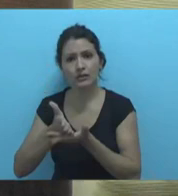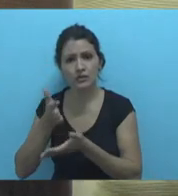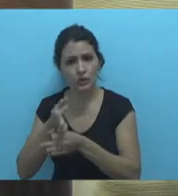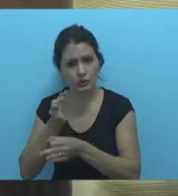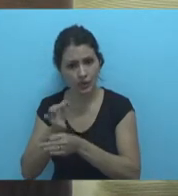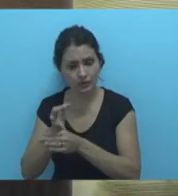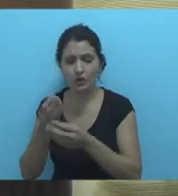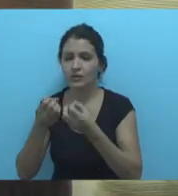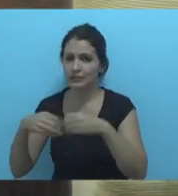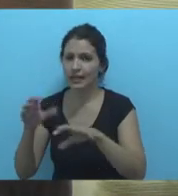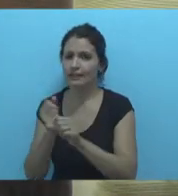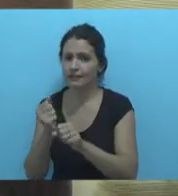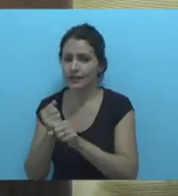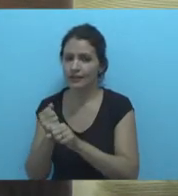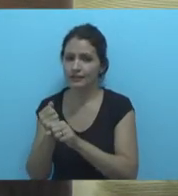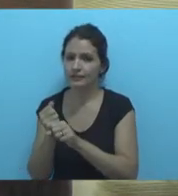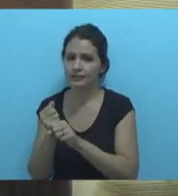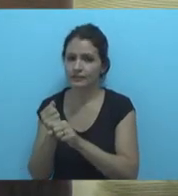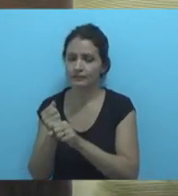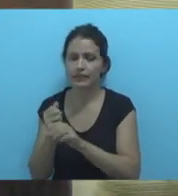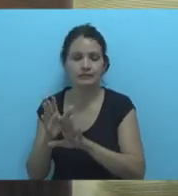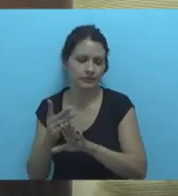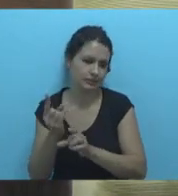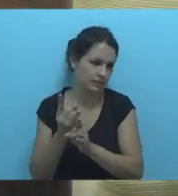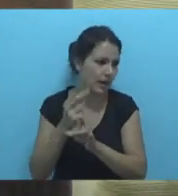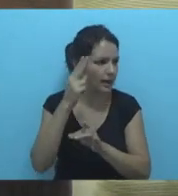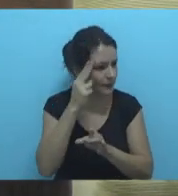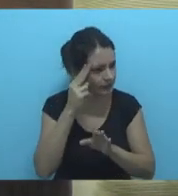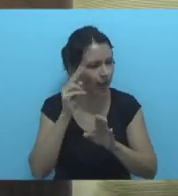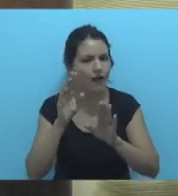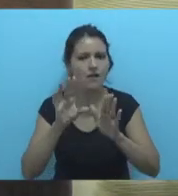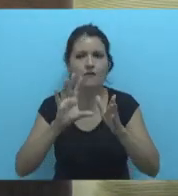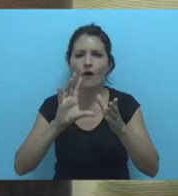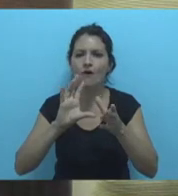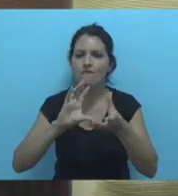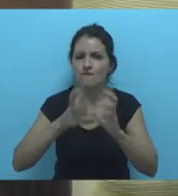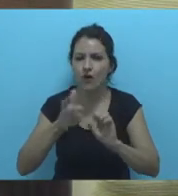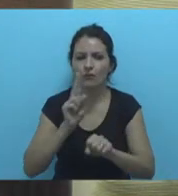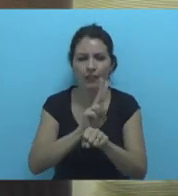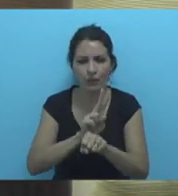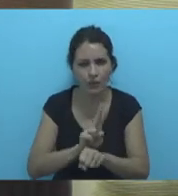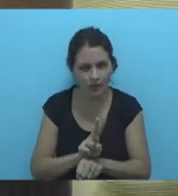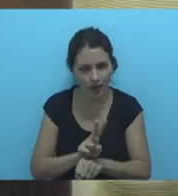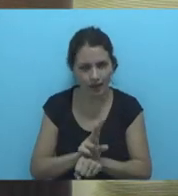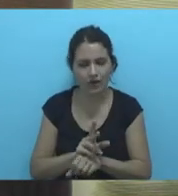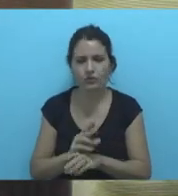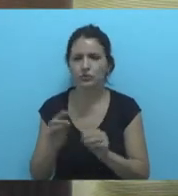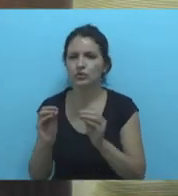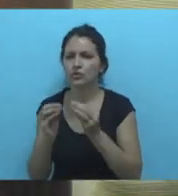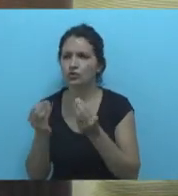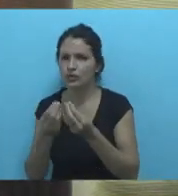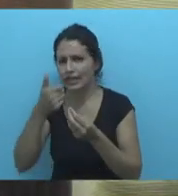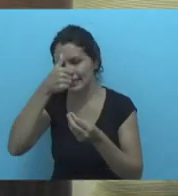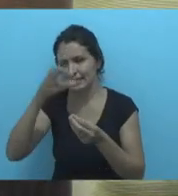que pueda retomar, obviamente, el ciclo electivo, cumpliendo con todos los protocolos del COVID, Actualmente hay 60 niños inscriptos,